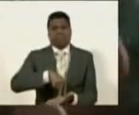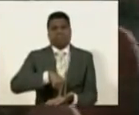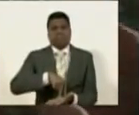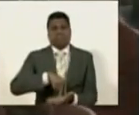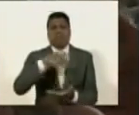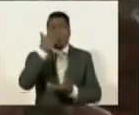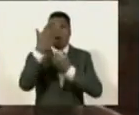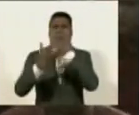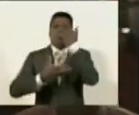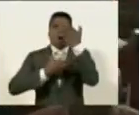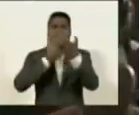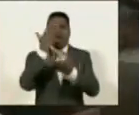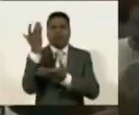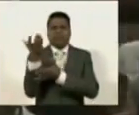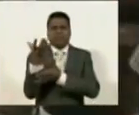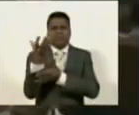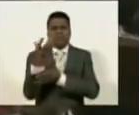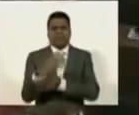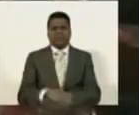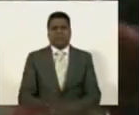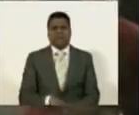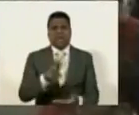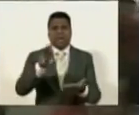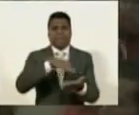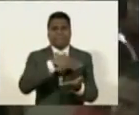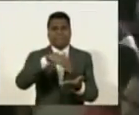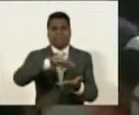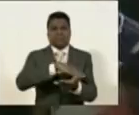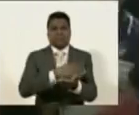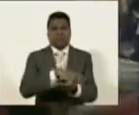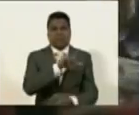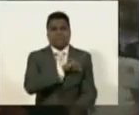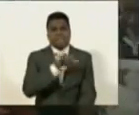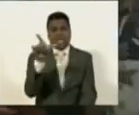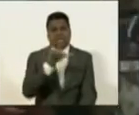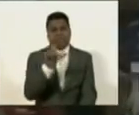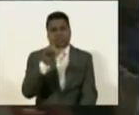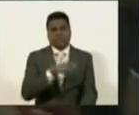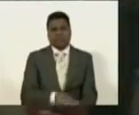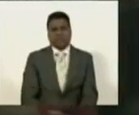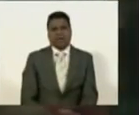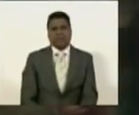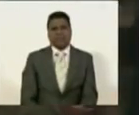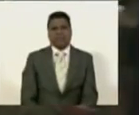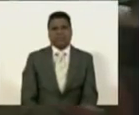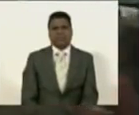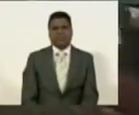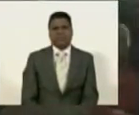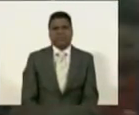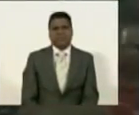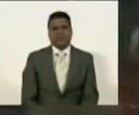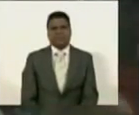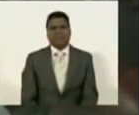Nuestro canto de lucha, el himno del Partido Socialista Unido de Venezuela.